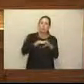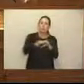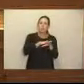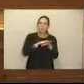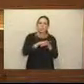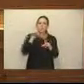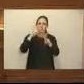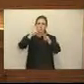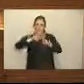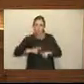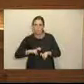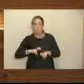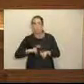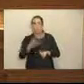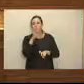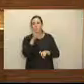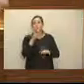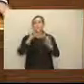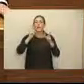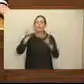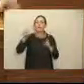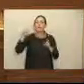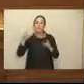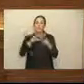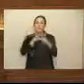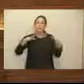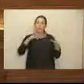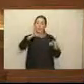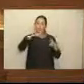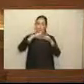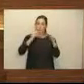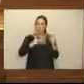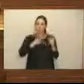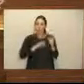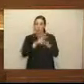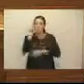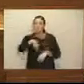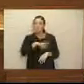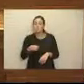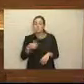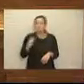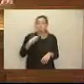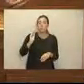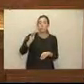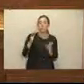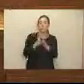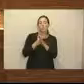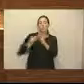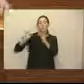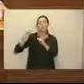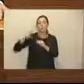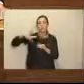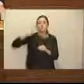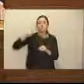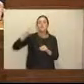investigación para deslindar el caso Villa del Principado de Asturias, es exactamente la misma pregunta que un compañero suyo, Miquel